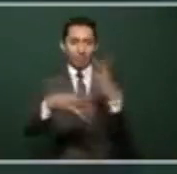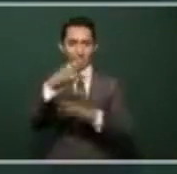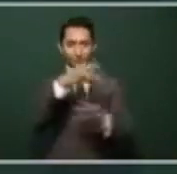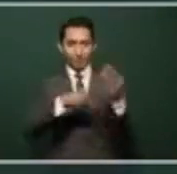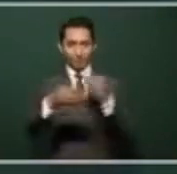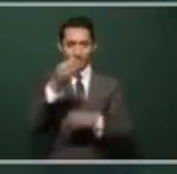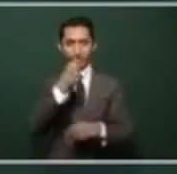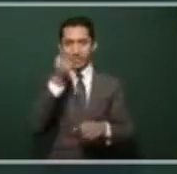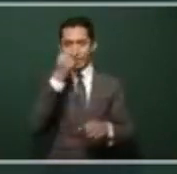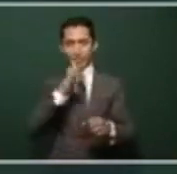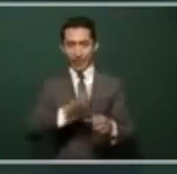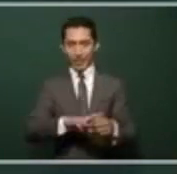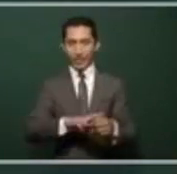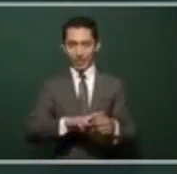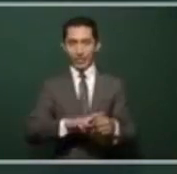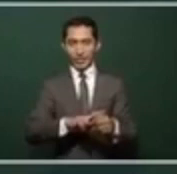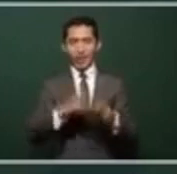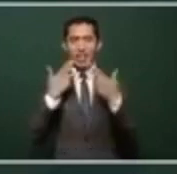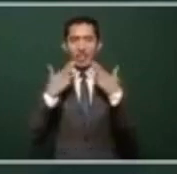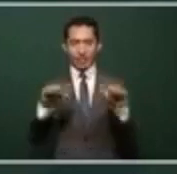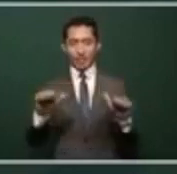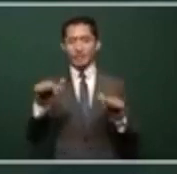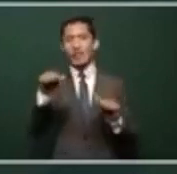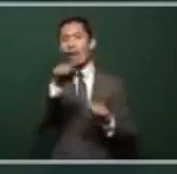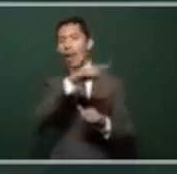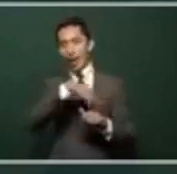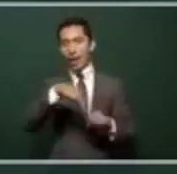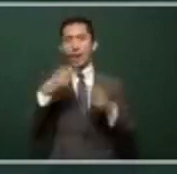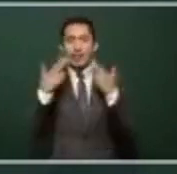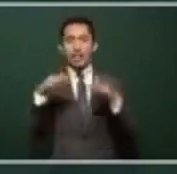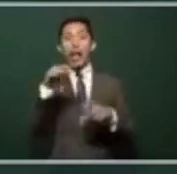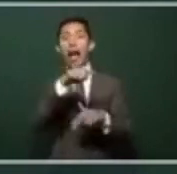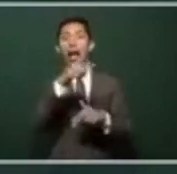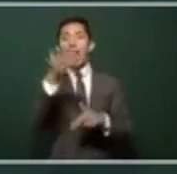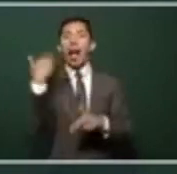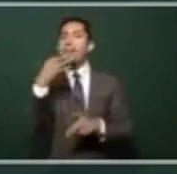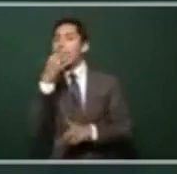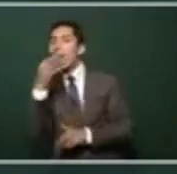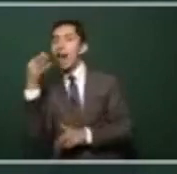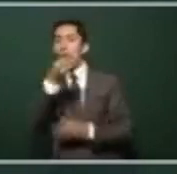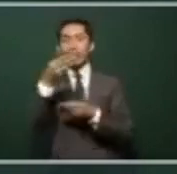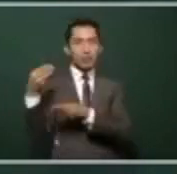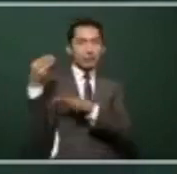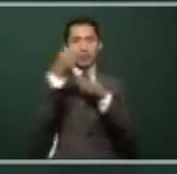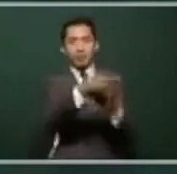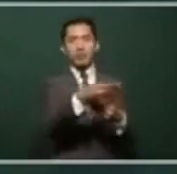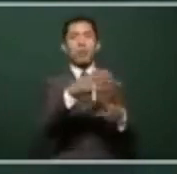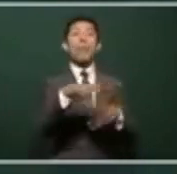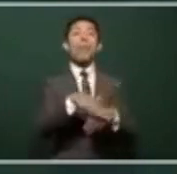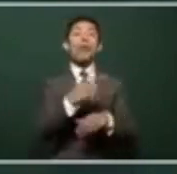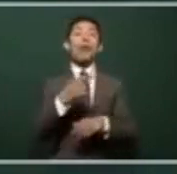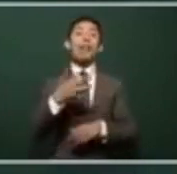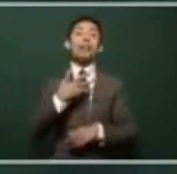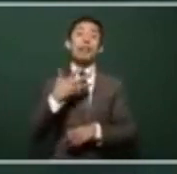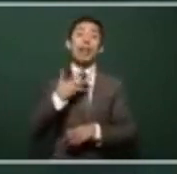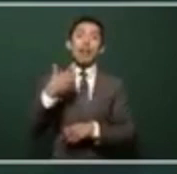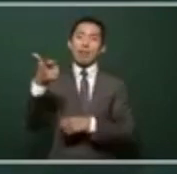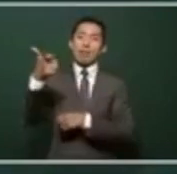la Secretaría de Hacienda acerca de un movimiento de dinero del